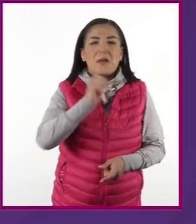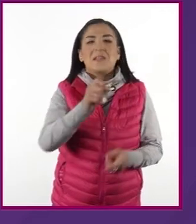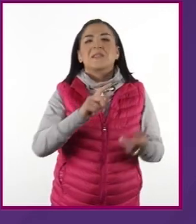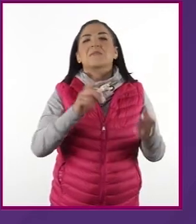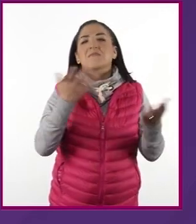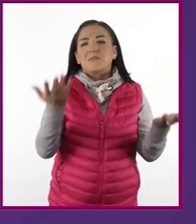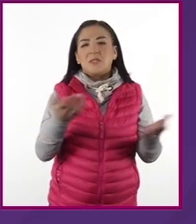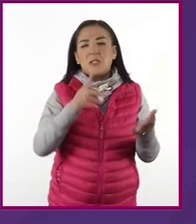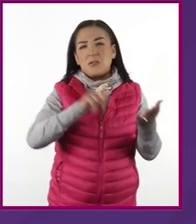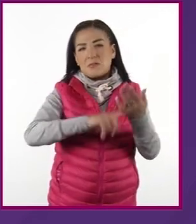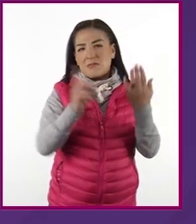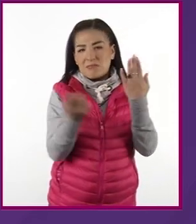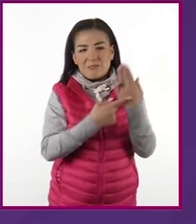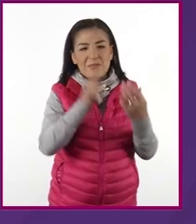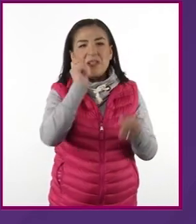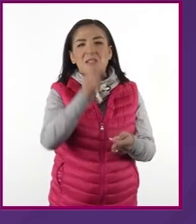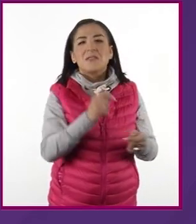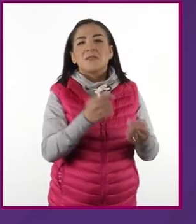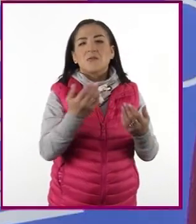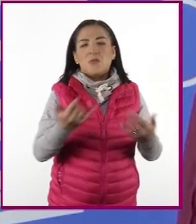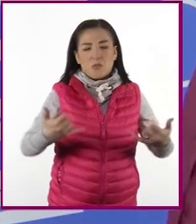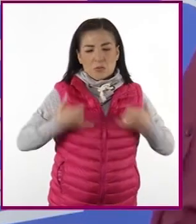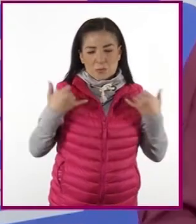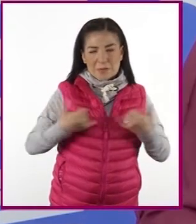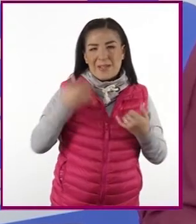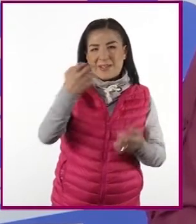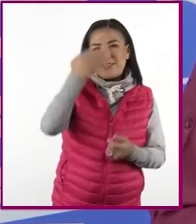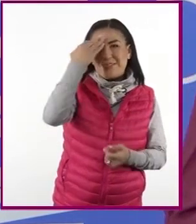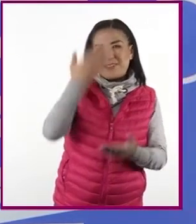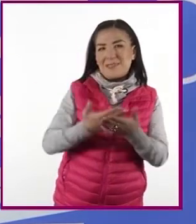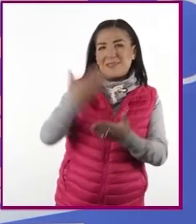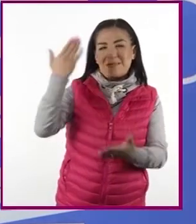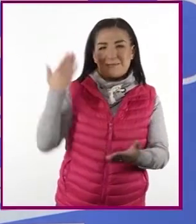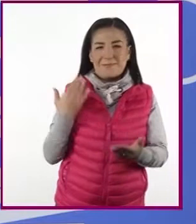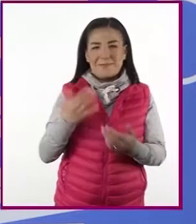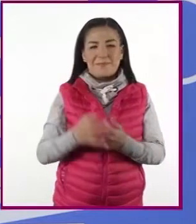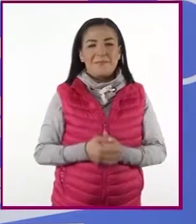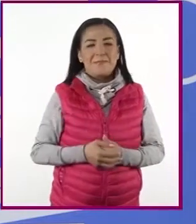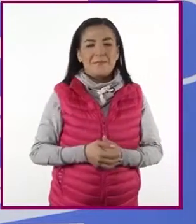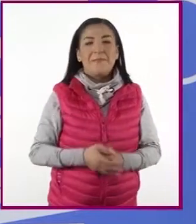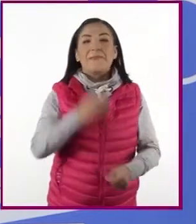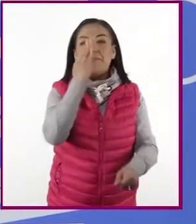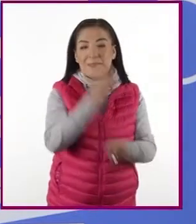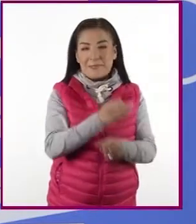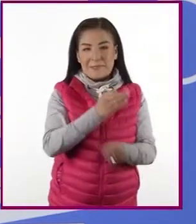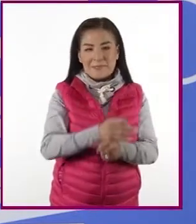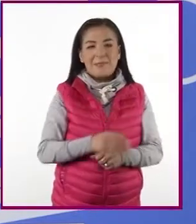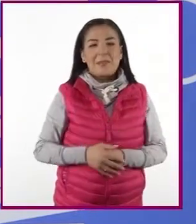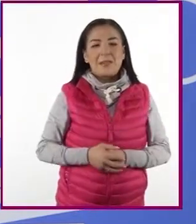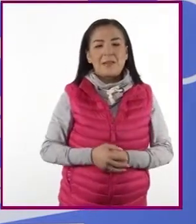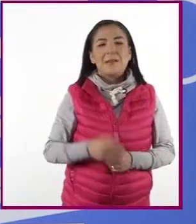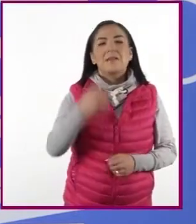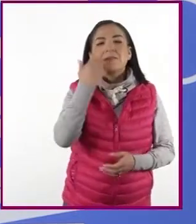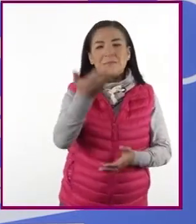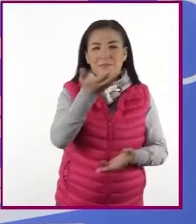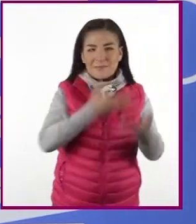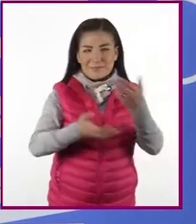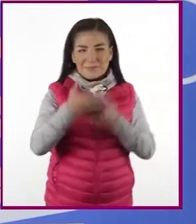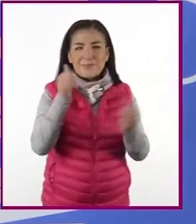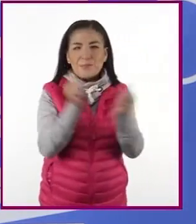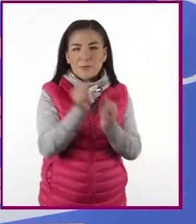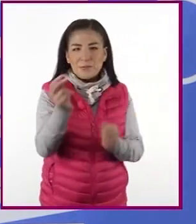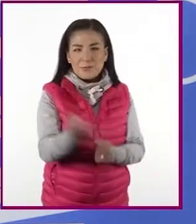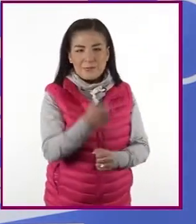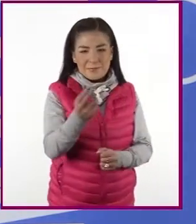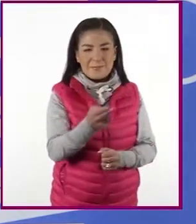jóvenes de esa época. Ahora, quiero compartir con ustedes el prólogo de